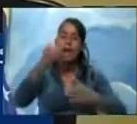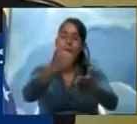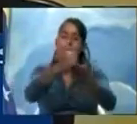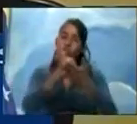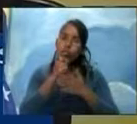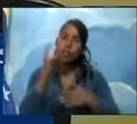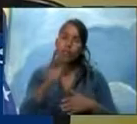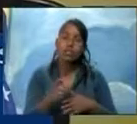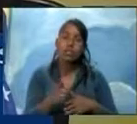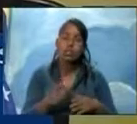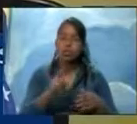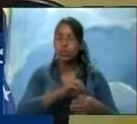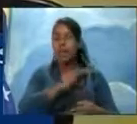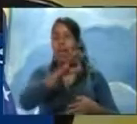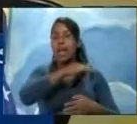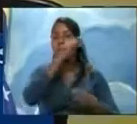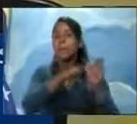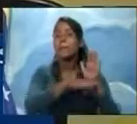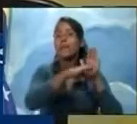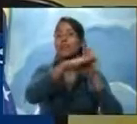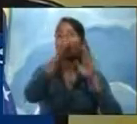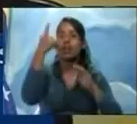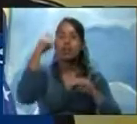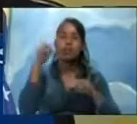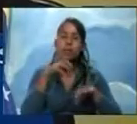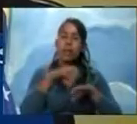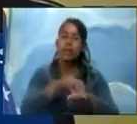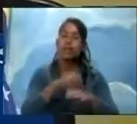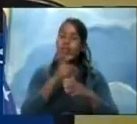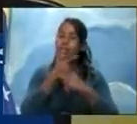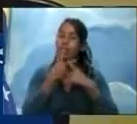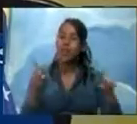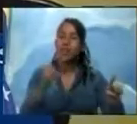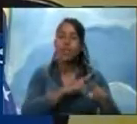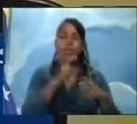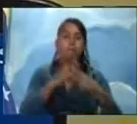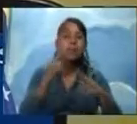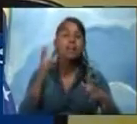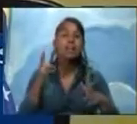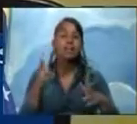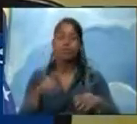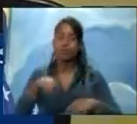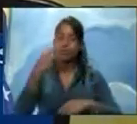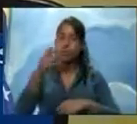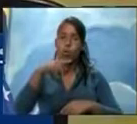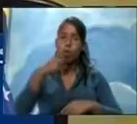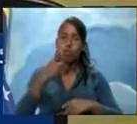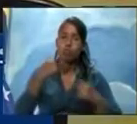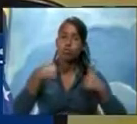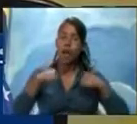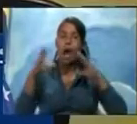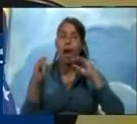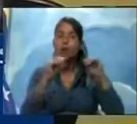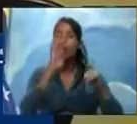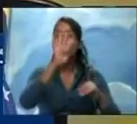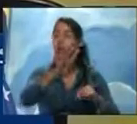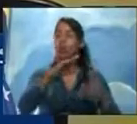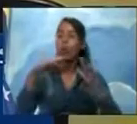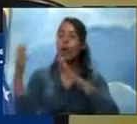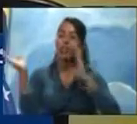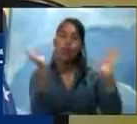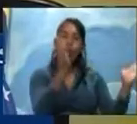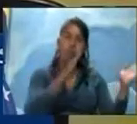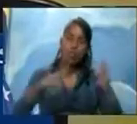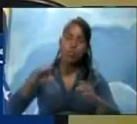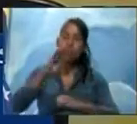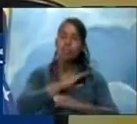ayudarle en su nivel espiritual y para librarle de peligros. Ahora, fíjese que cuando hablo de los 4 vientos que